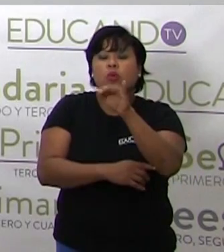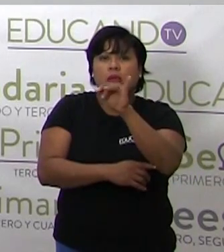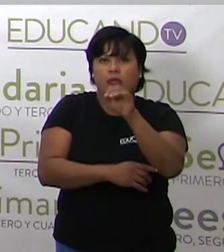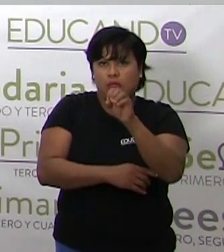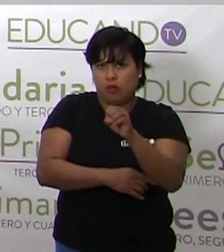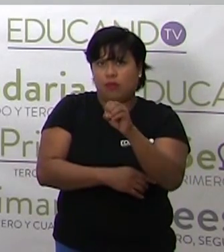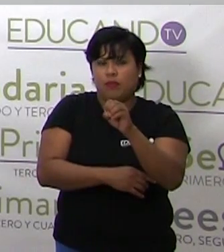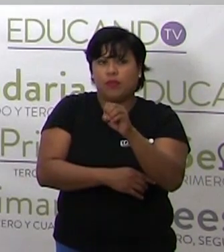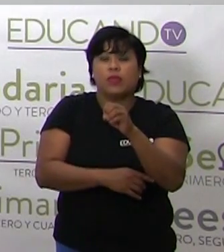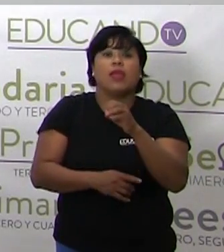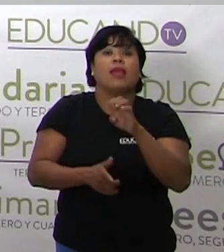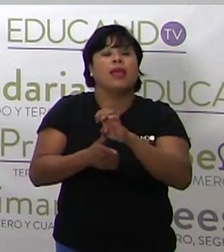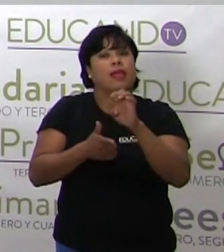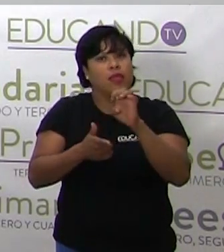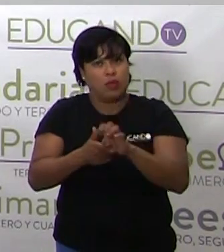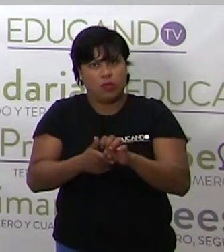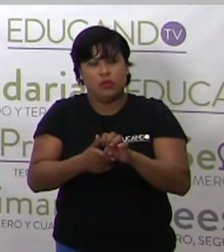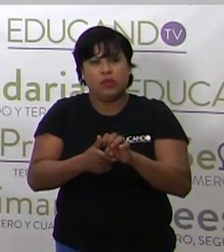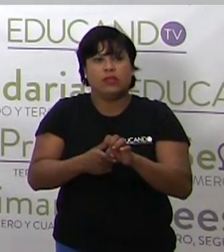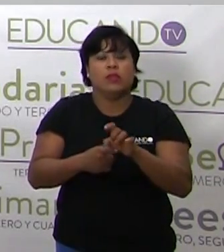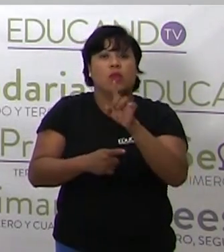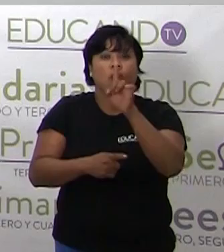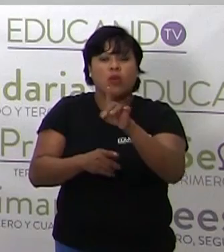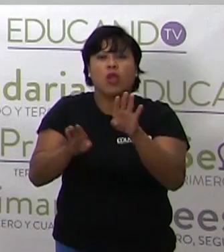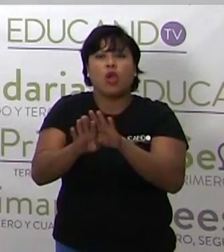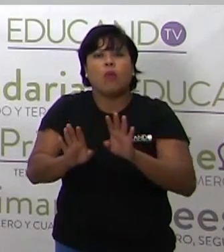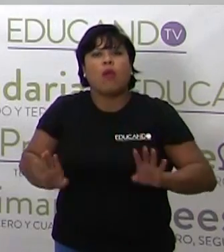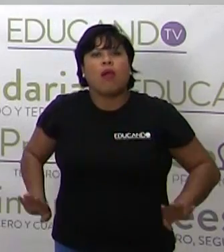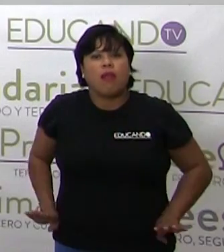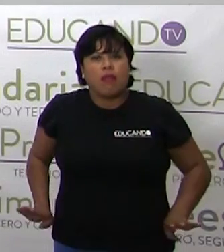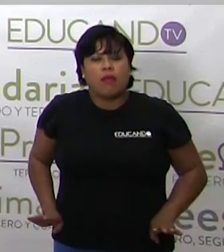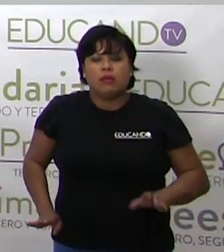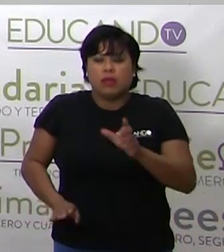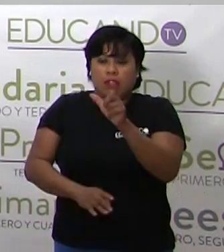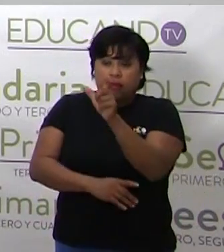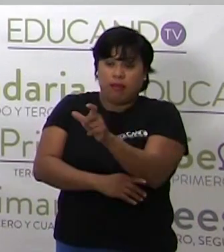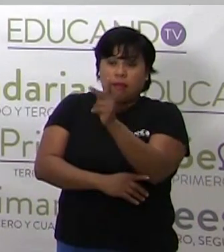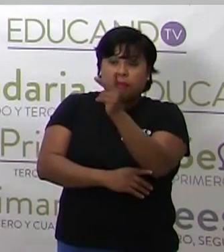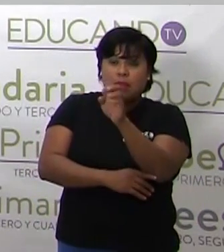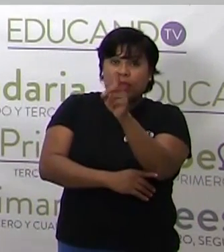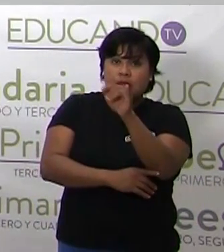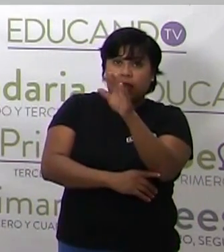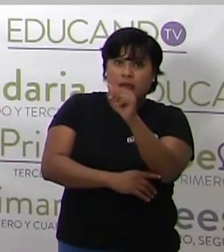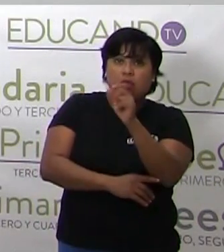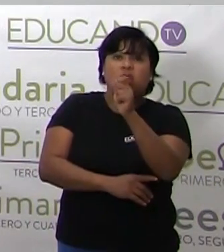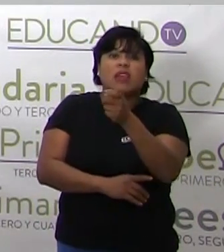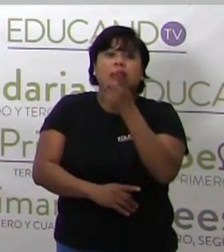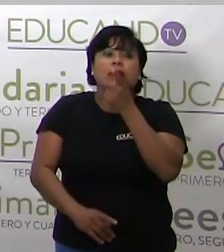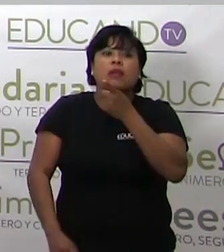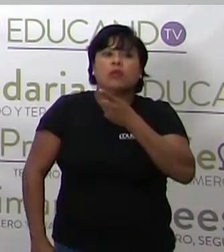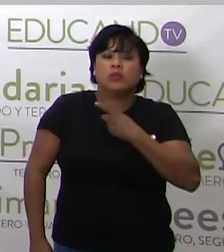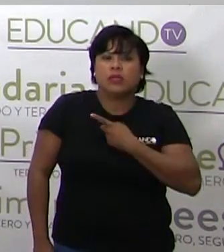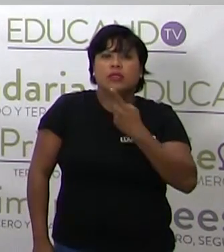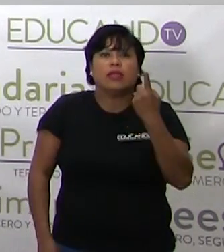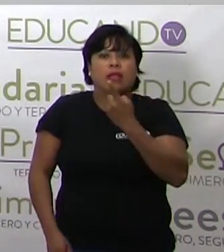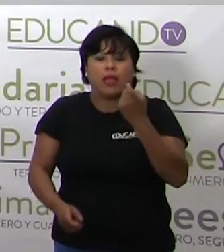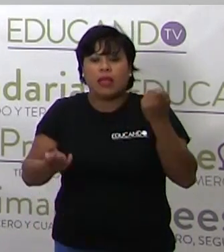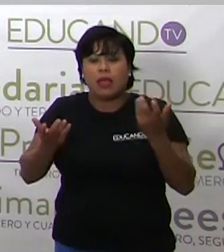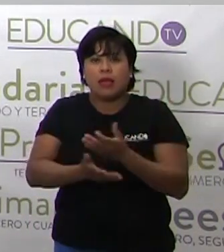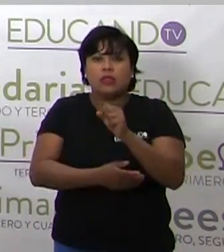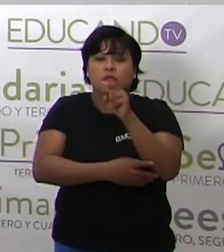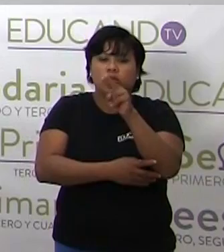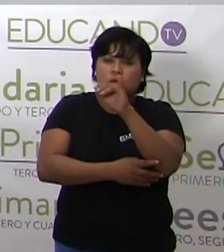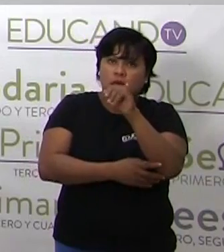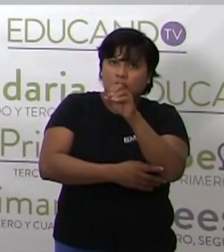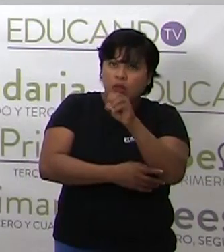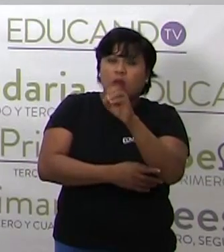sujeto. Entonces, una característica del predicado es que nos dice qué hace el